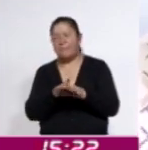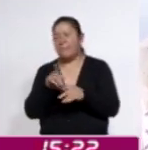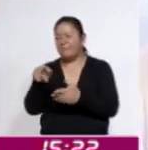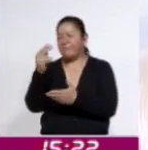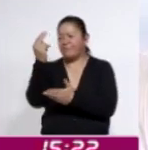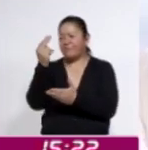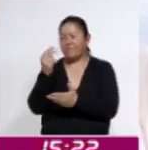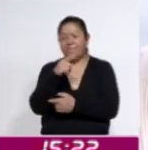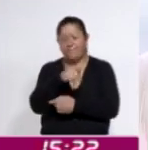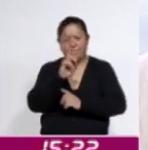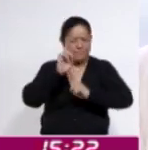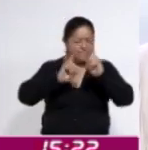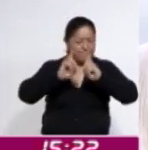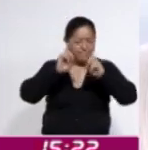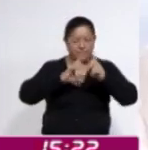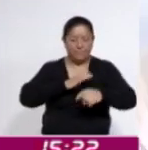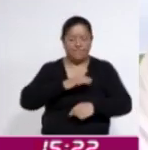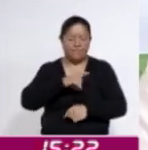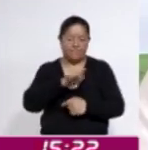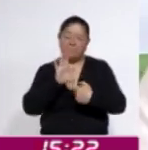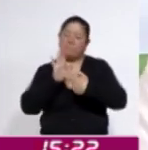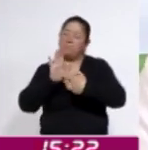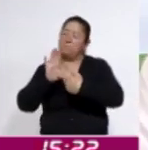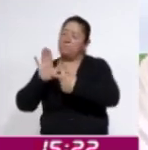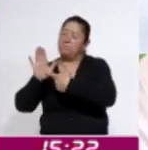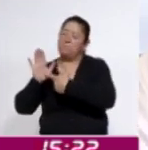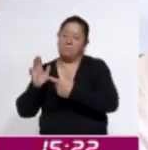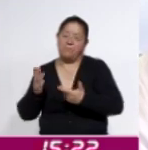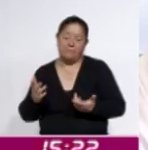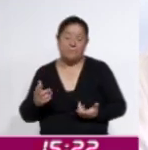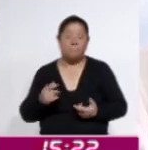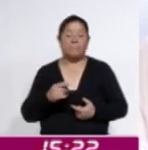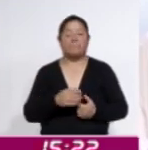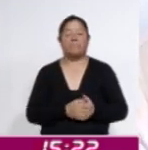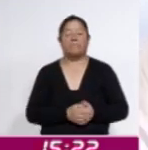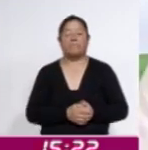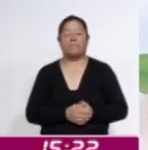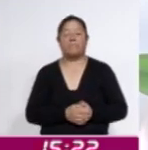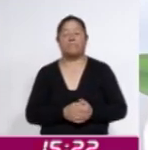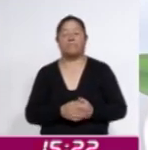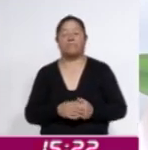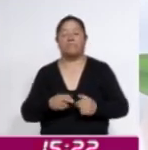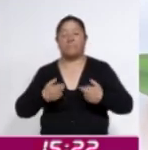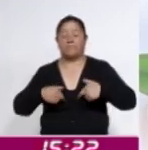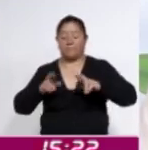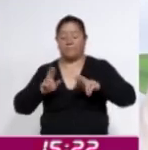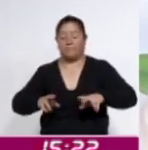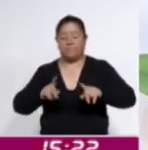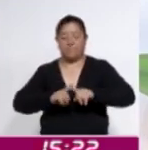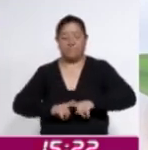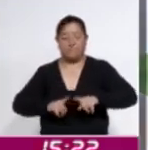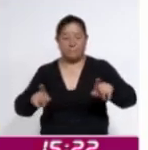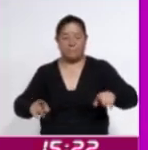ellos tienen por mostrar, por compartirnos su visión, diferentes representaciones.